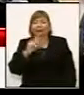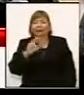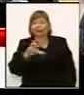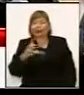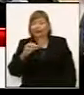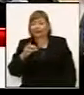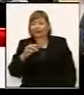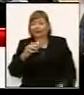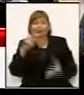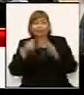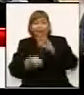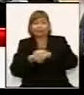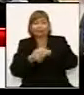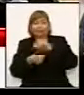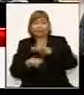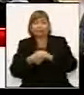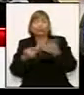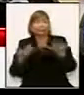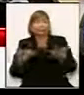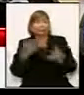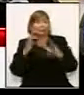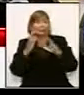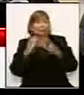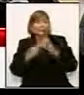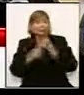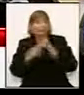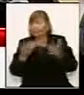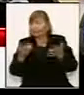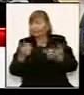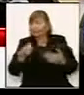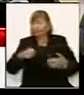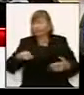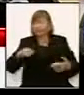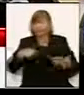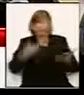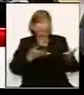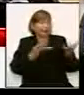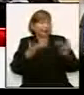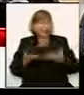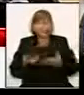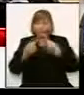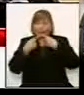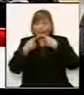guardado bajo 7 llaves. Y la municipalidad en esta gestión lo